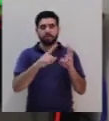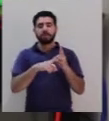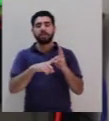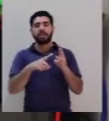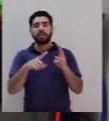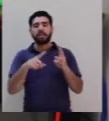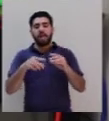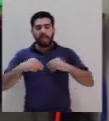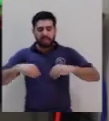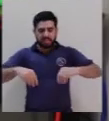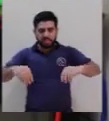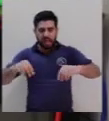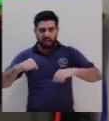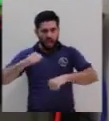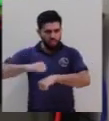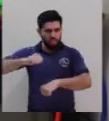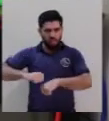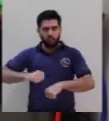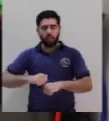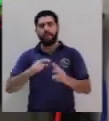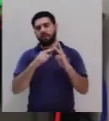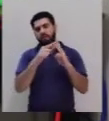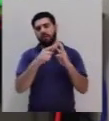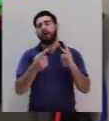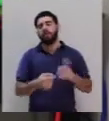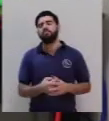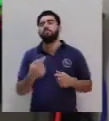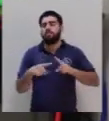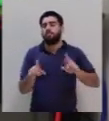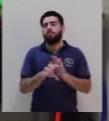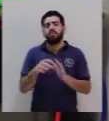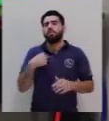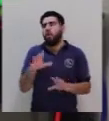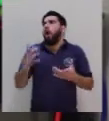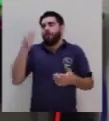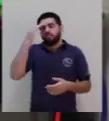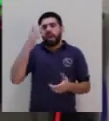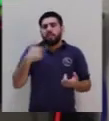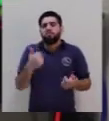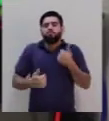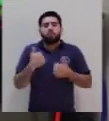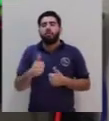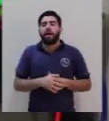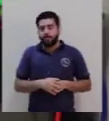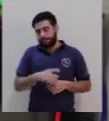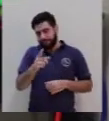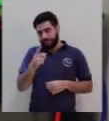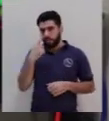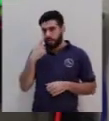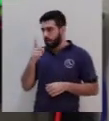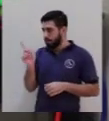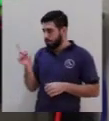demostración de cómo puedo saber qué tipo de suelo es. Para eso, yo traigo una